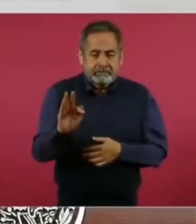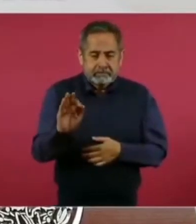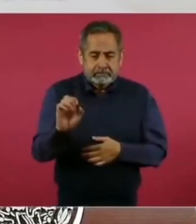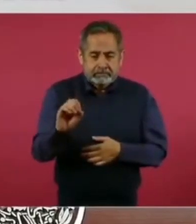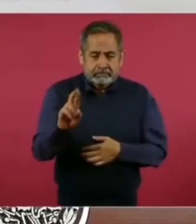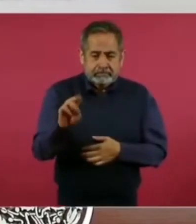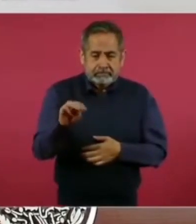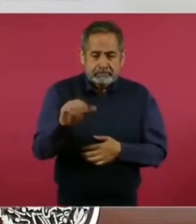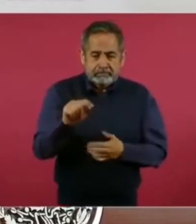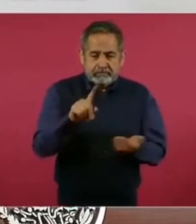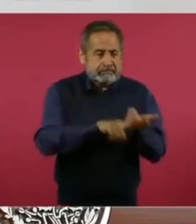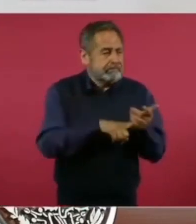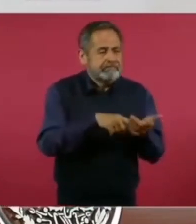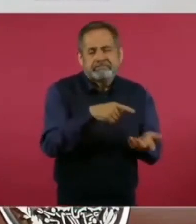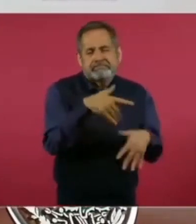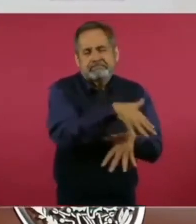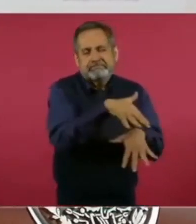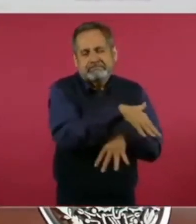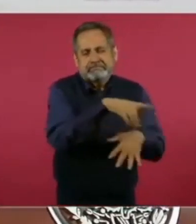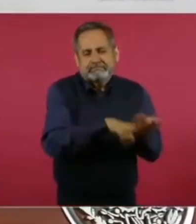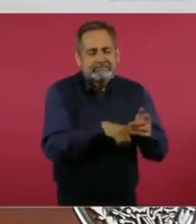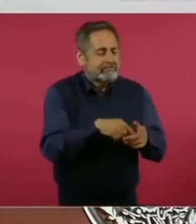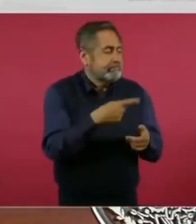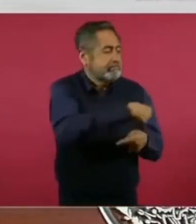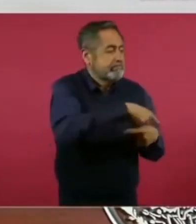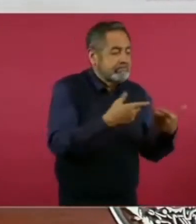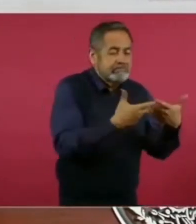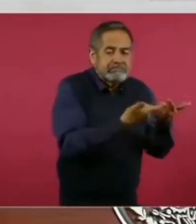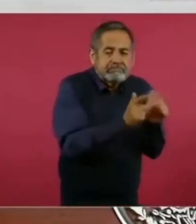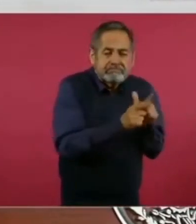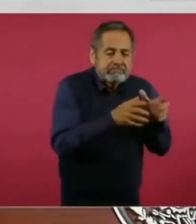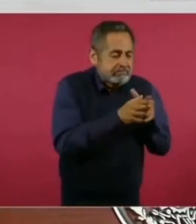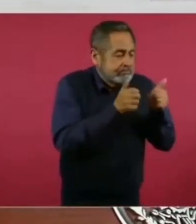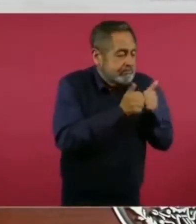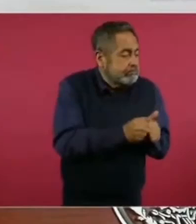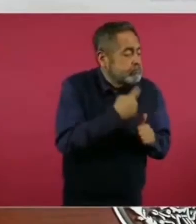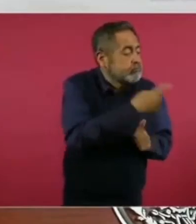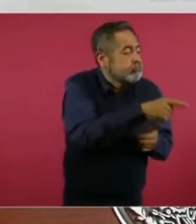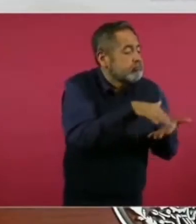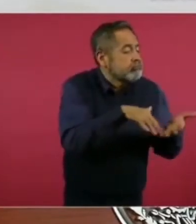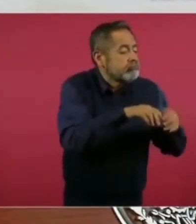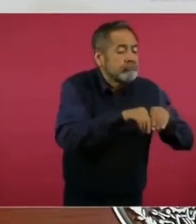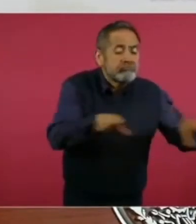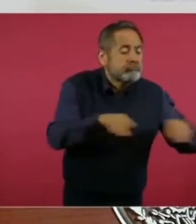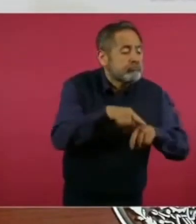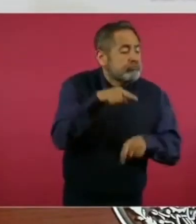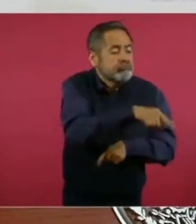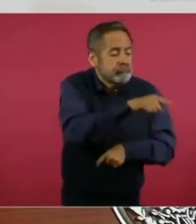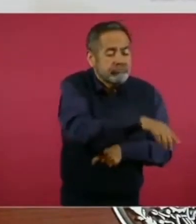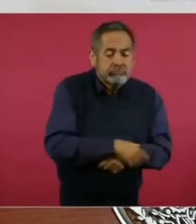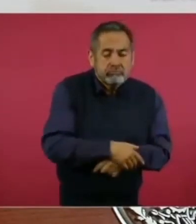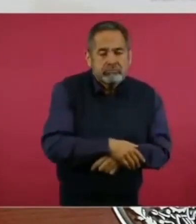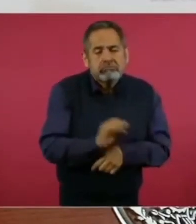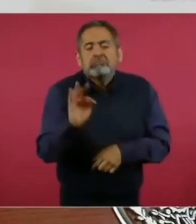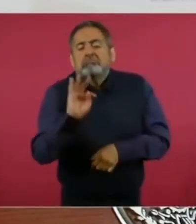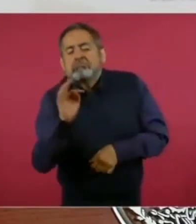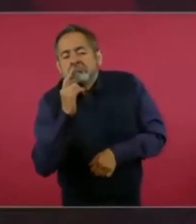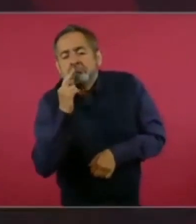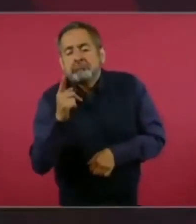un boletín del conservadorismo mexicano el New York